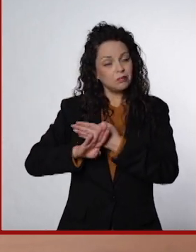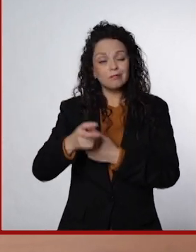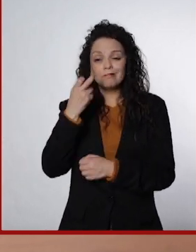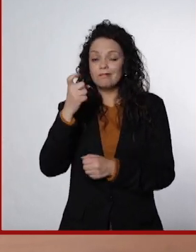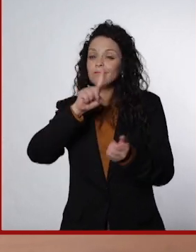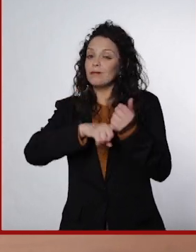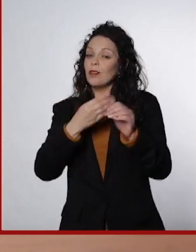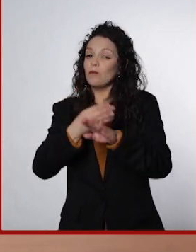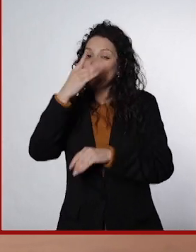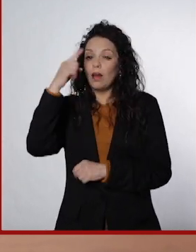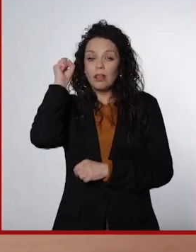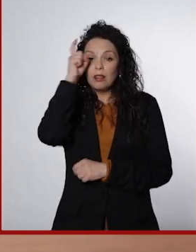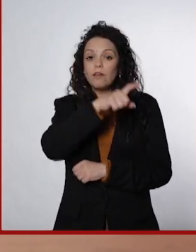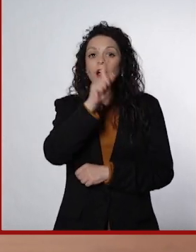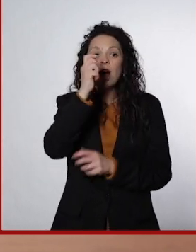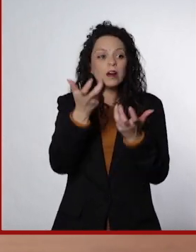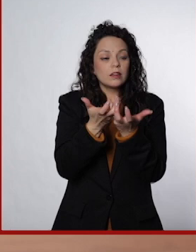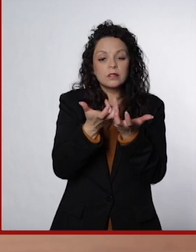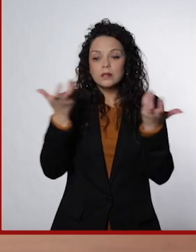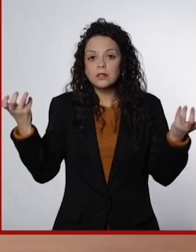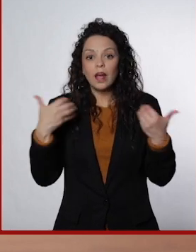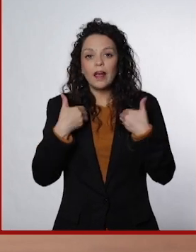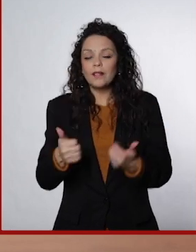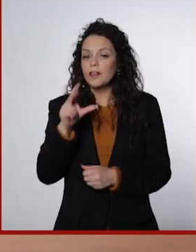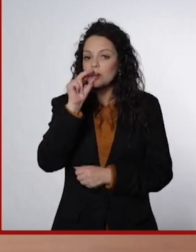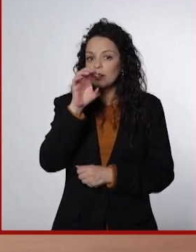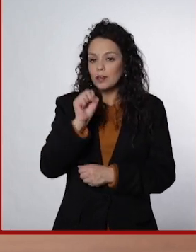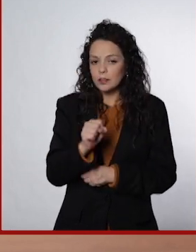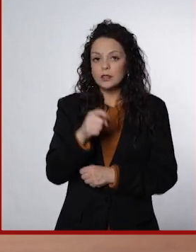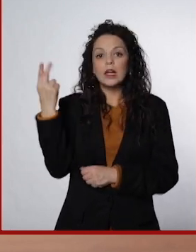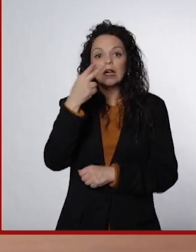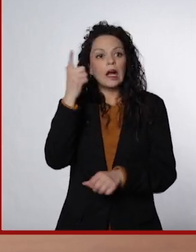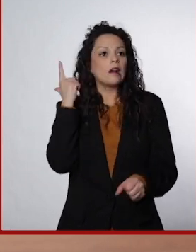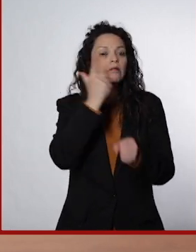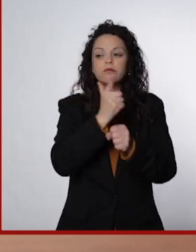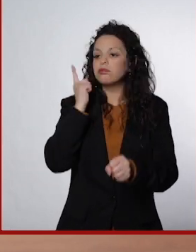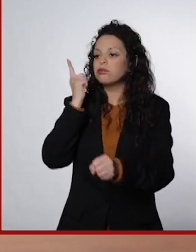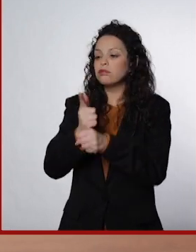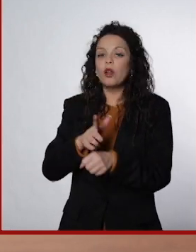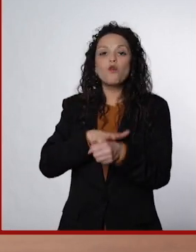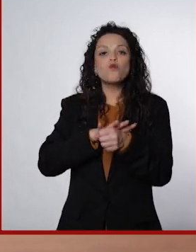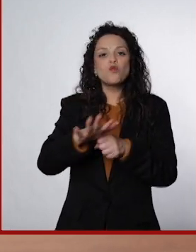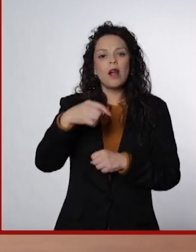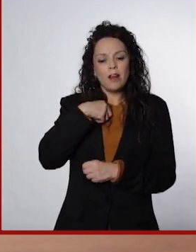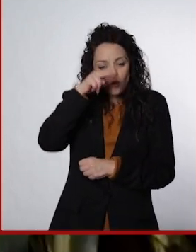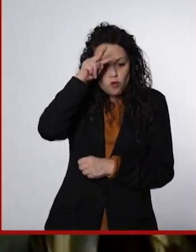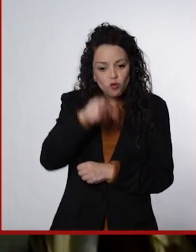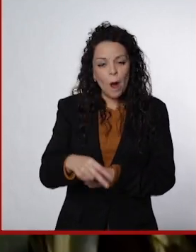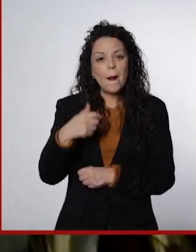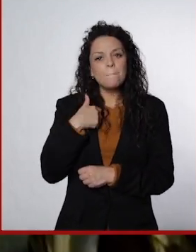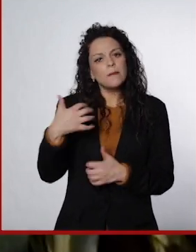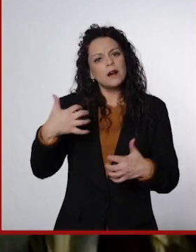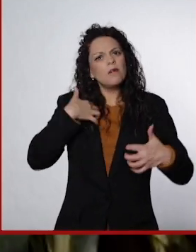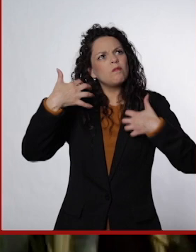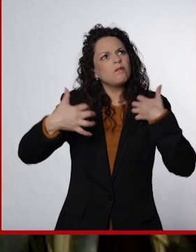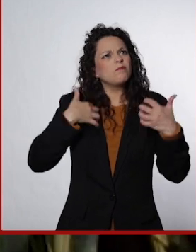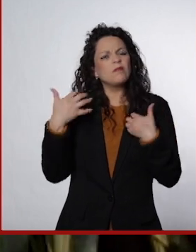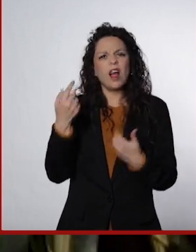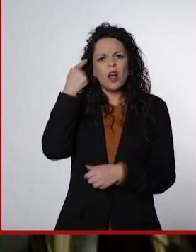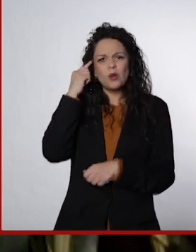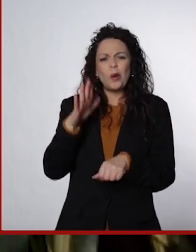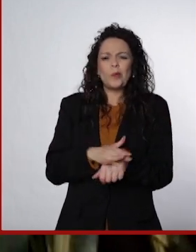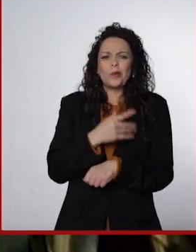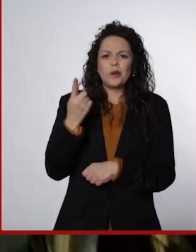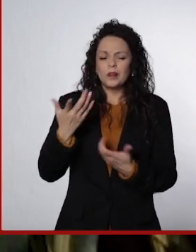separar las cosas y poder identificar qué fue exactamente lo que nos molestó o nos generó malestar. Pero no sé, creo que no hay